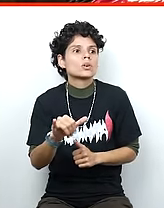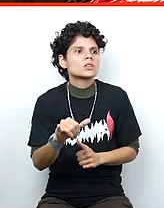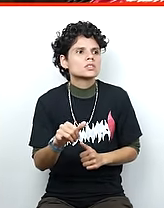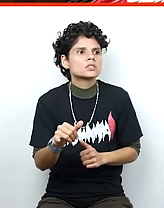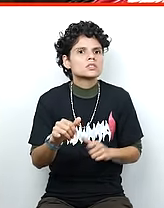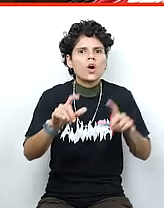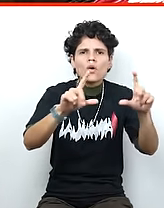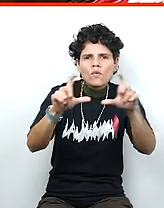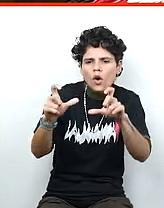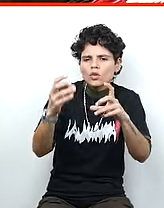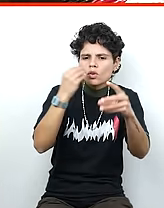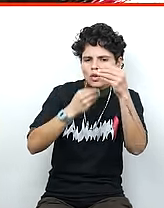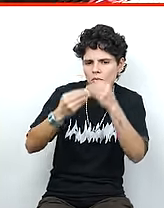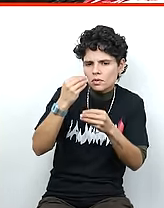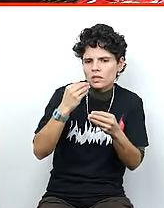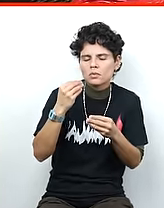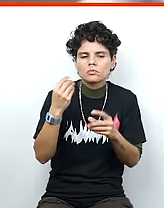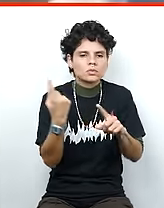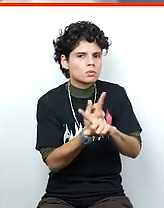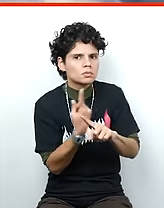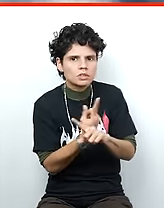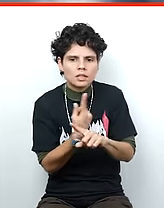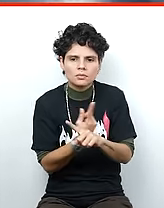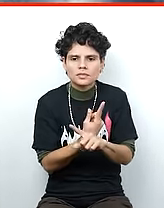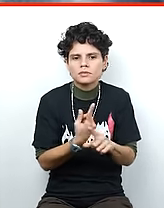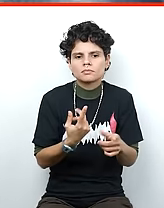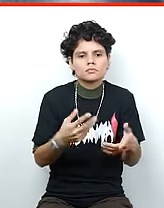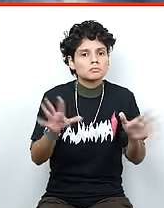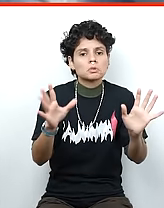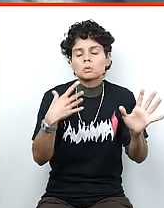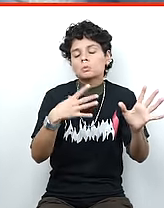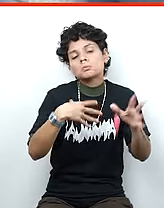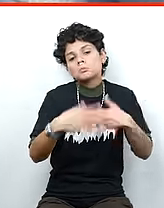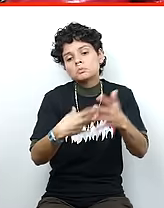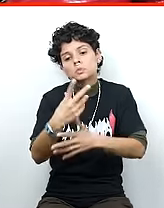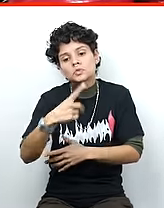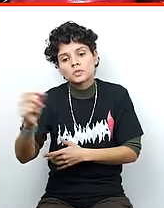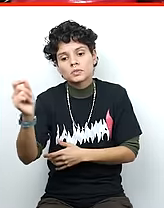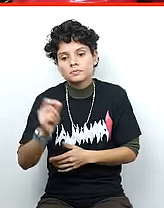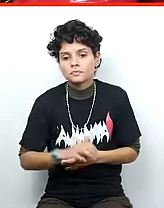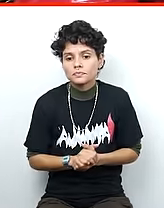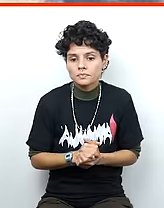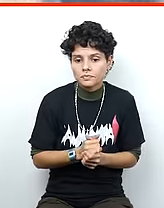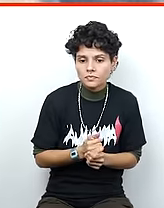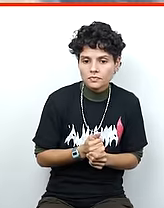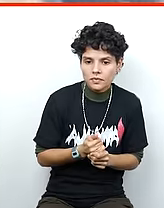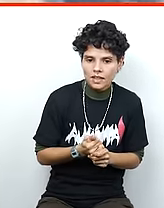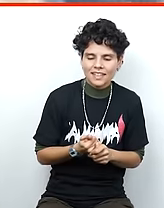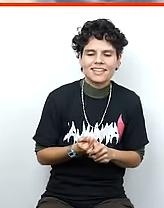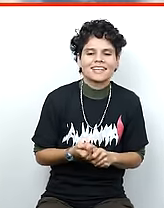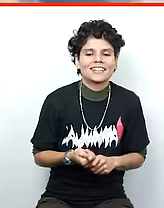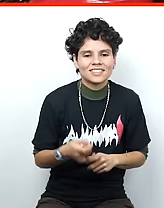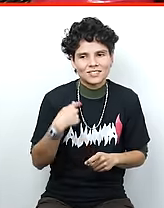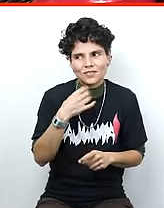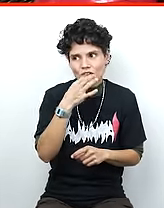unas fotos, comimos, hablamos, conversamos un rato. Y se fue. ¿No? ¿Y sí. ¿Sabes tú? Sí, lo hice yo, pero me quedo la